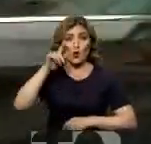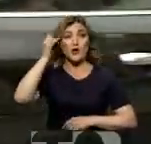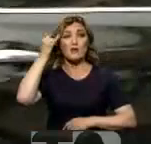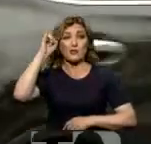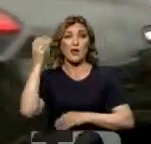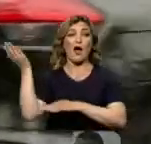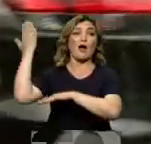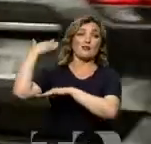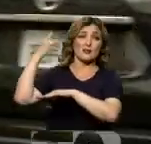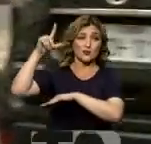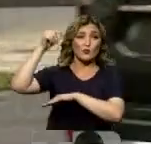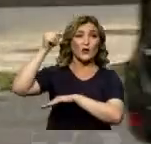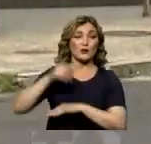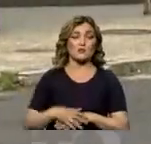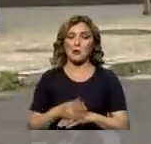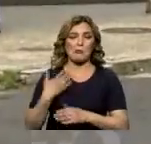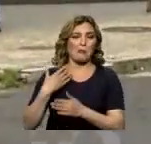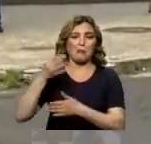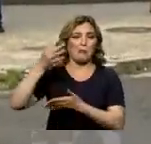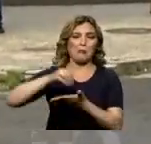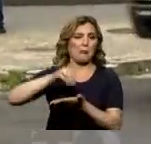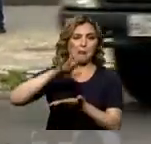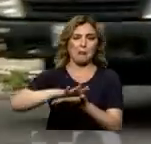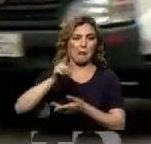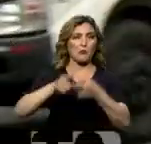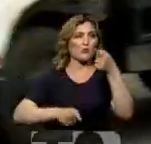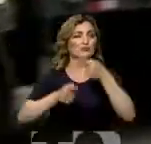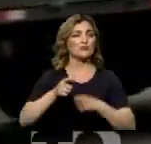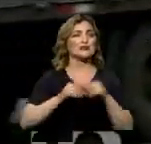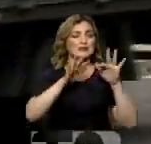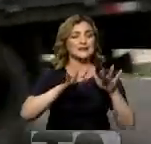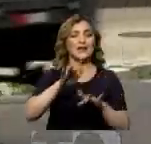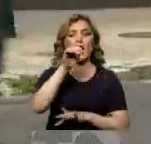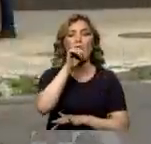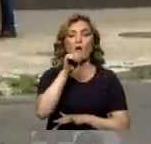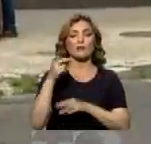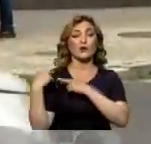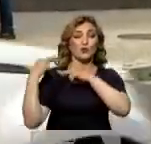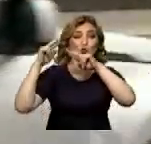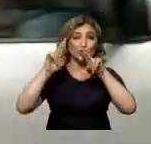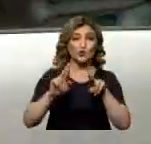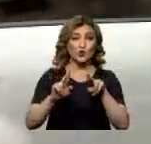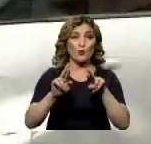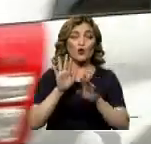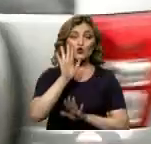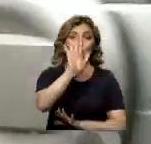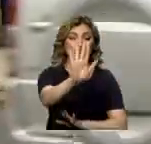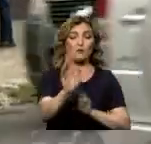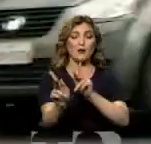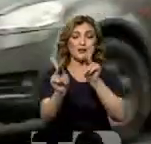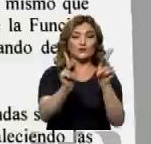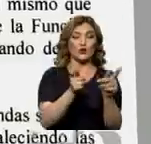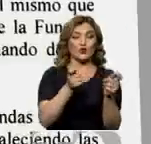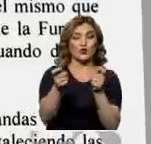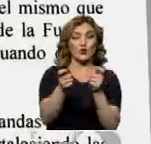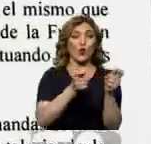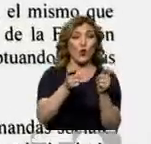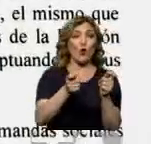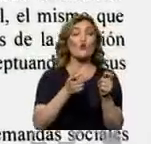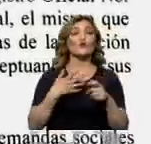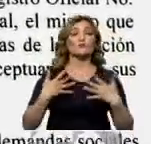de la Constitución establece que la Secretaría del Agua será la responsable de su planificación, regulación y